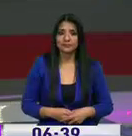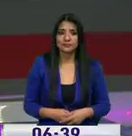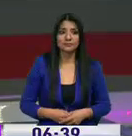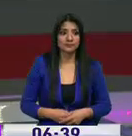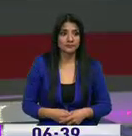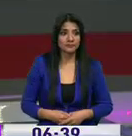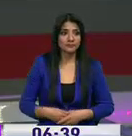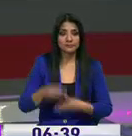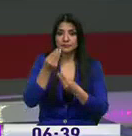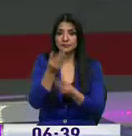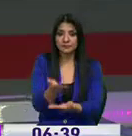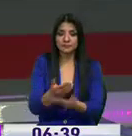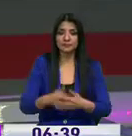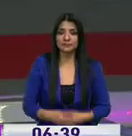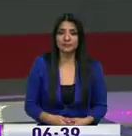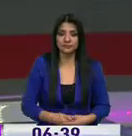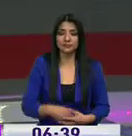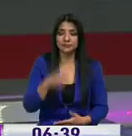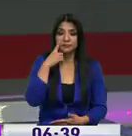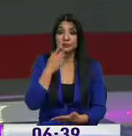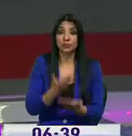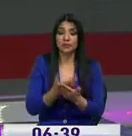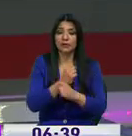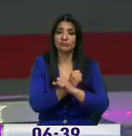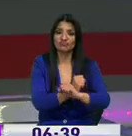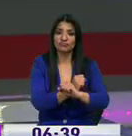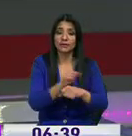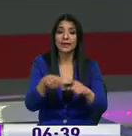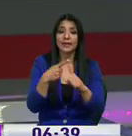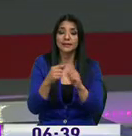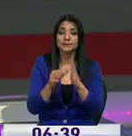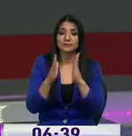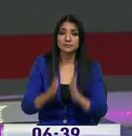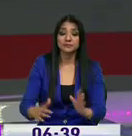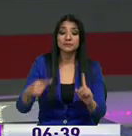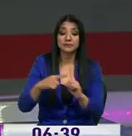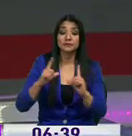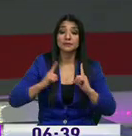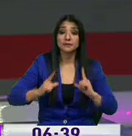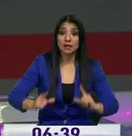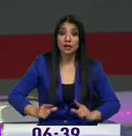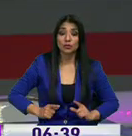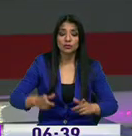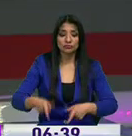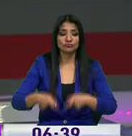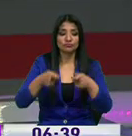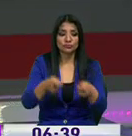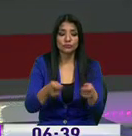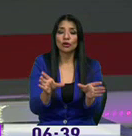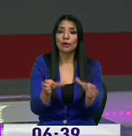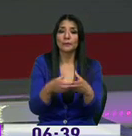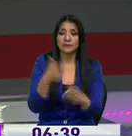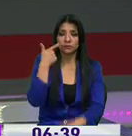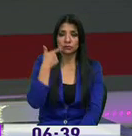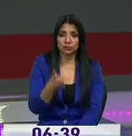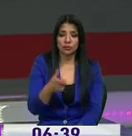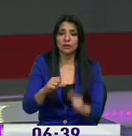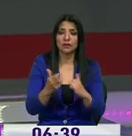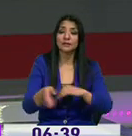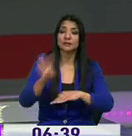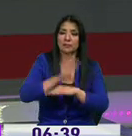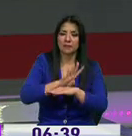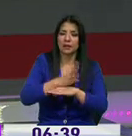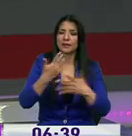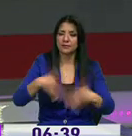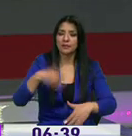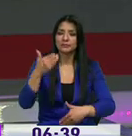vamos a contarles ahora que pruebas de descargo en caso del ex ministro de salud verónica espinoza fueron recibidas por la comisión de fiscalización de la asamblea nacional dentro